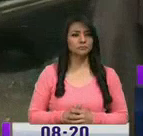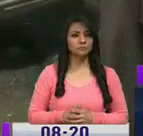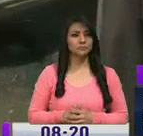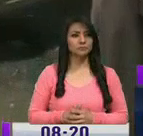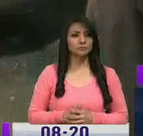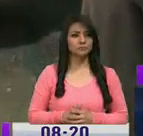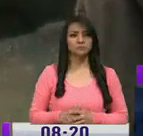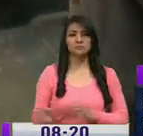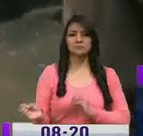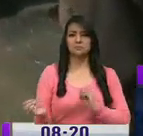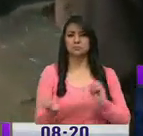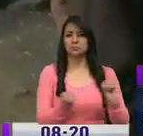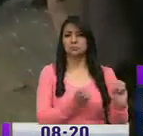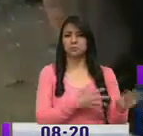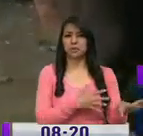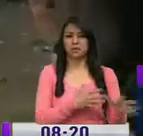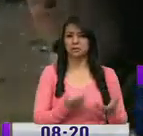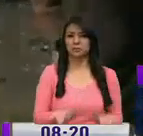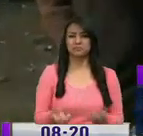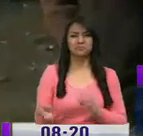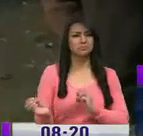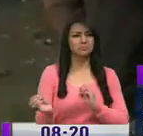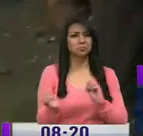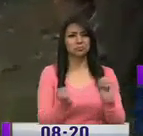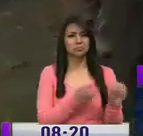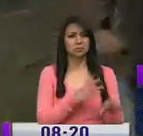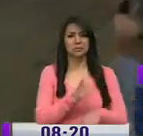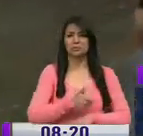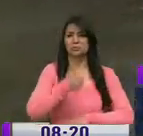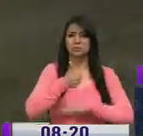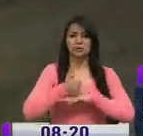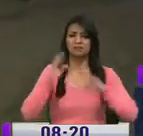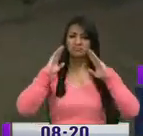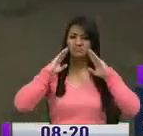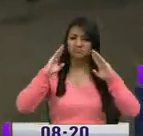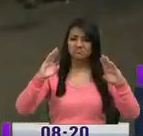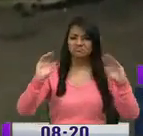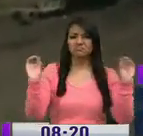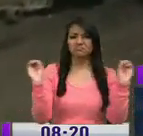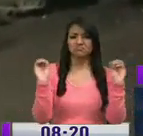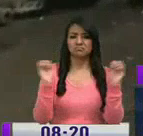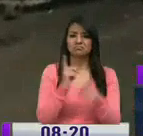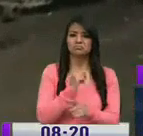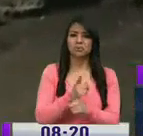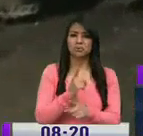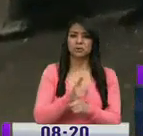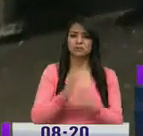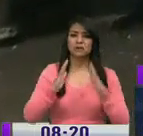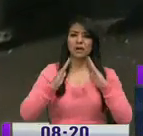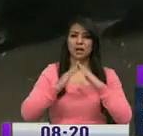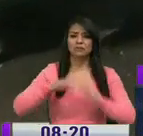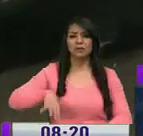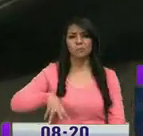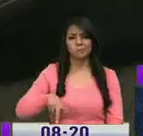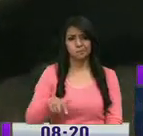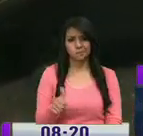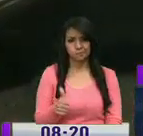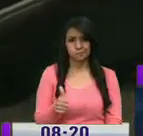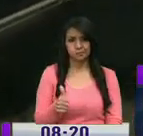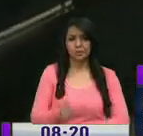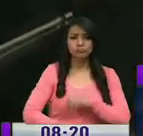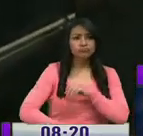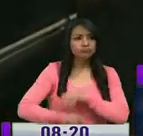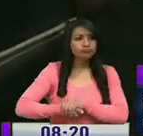esta botadera de... en un descuido de las autoridades. Entonces hay robos de casas donde se